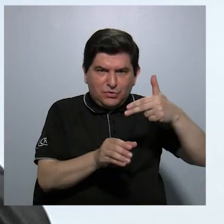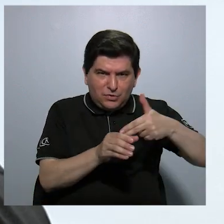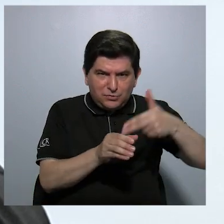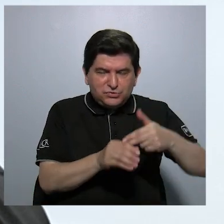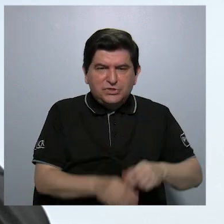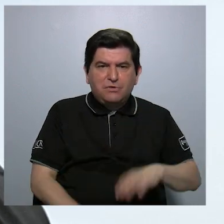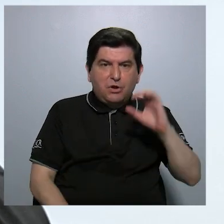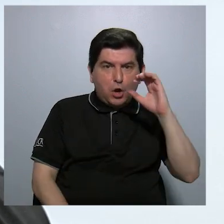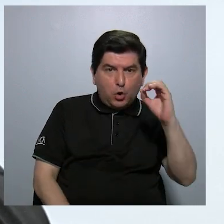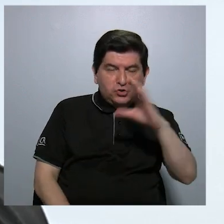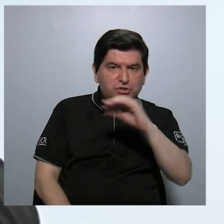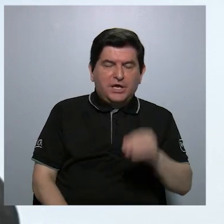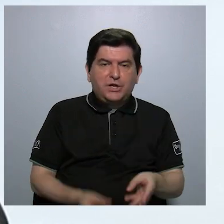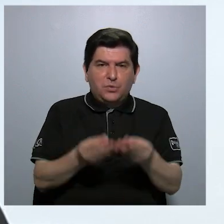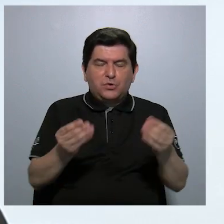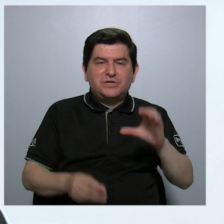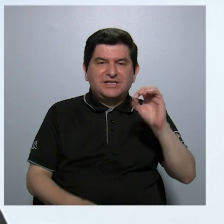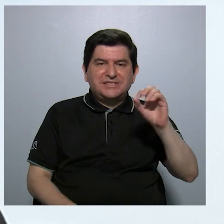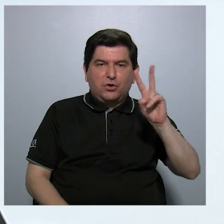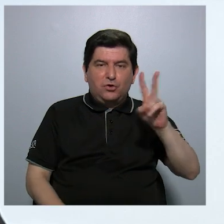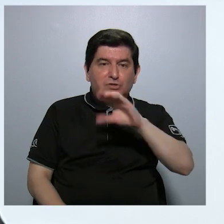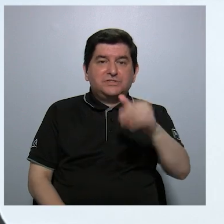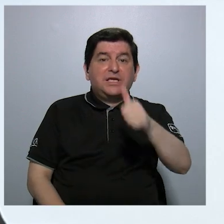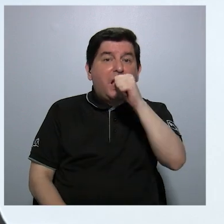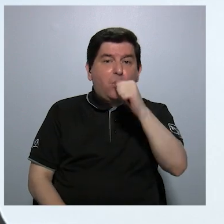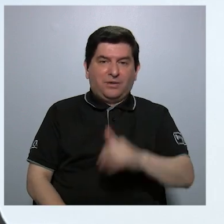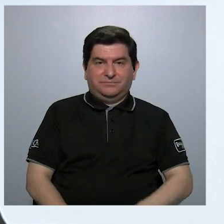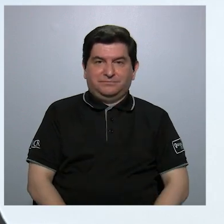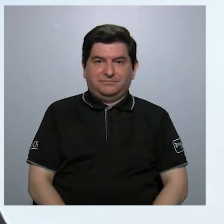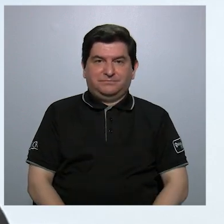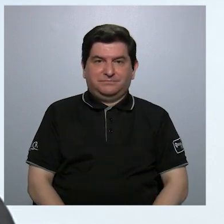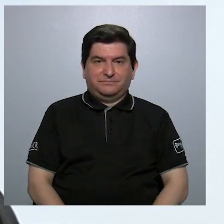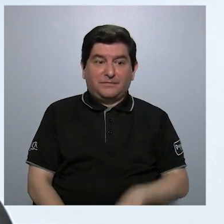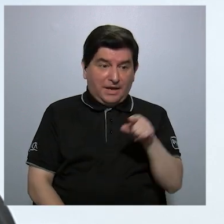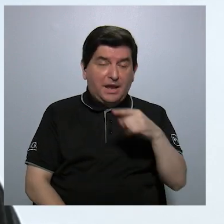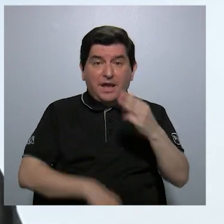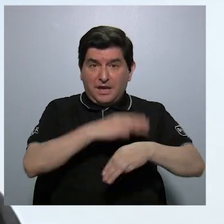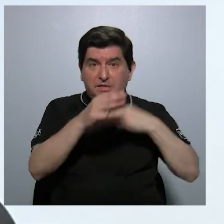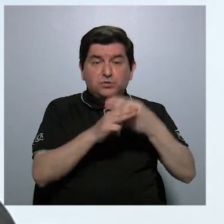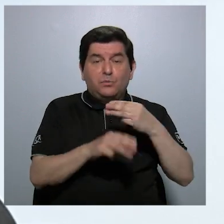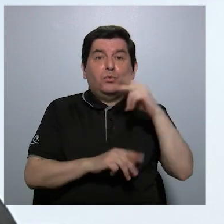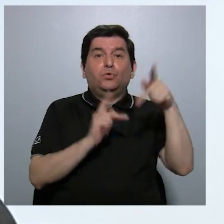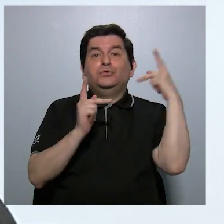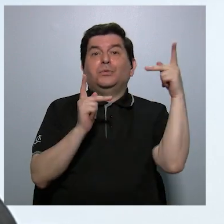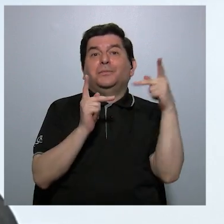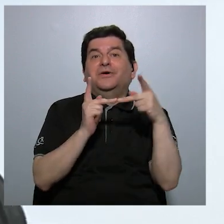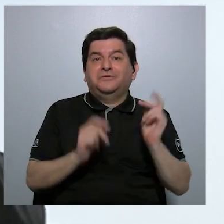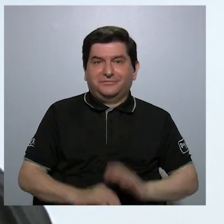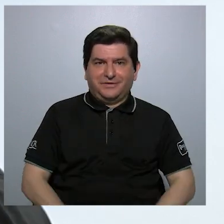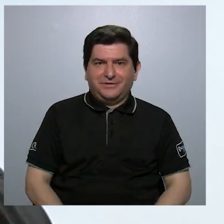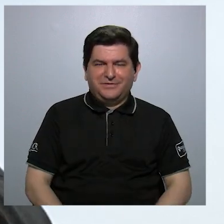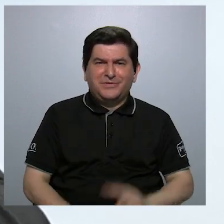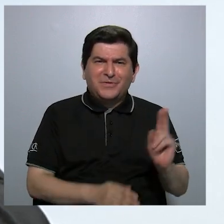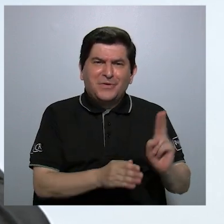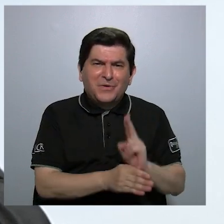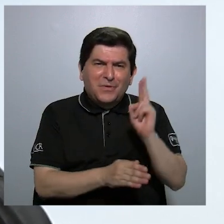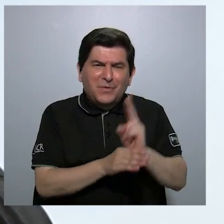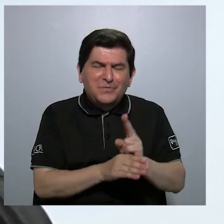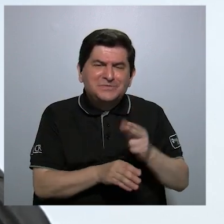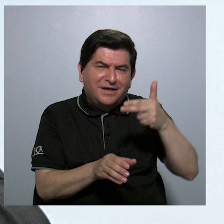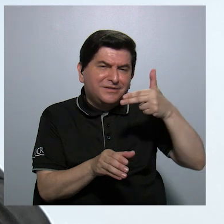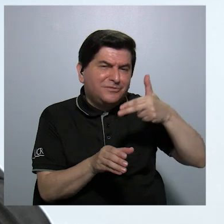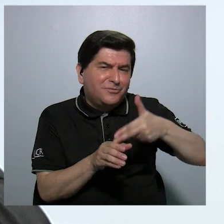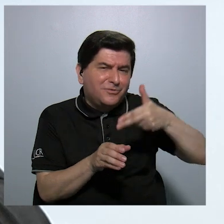oxígeno y siempre nos va a generar CO2 y agua. Eso es en el mundo perfecto. En cómo se utiliza